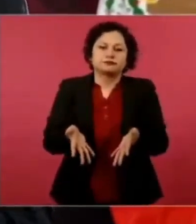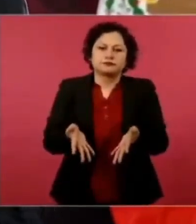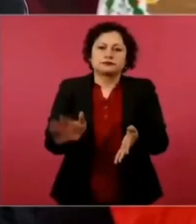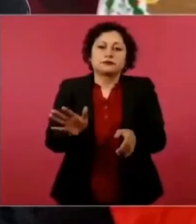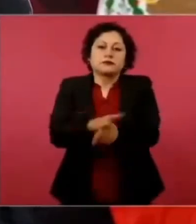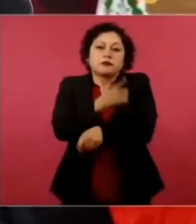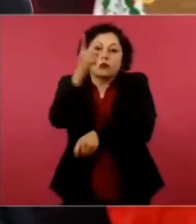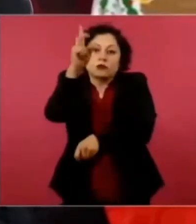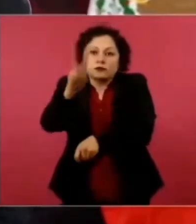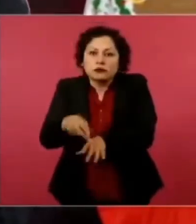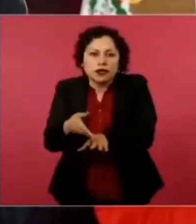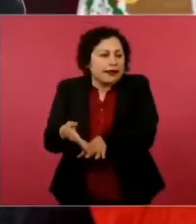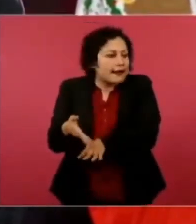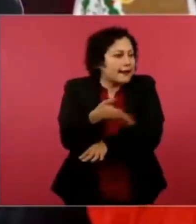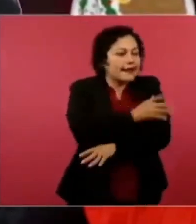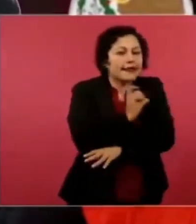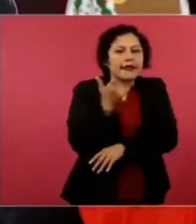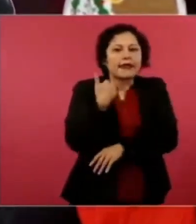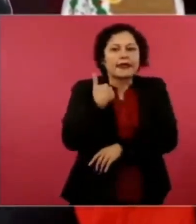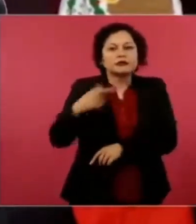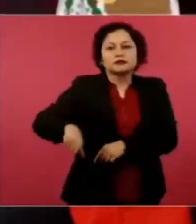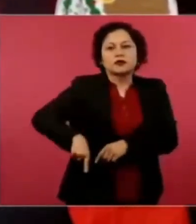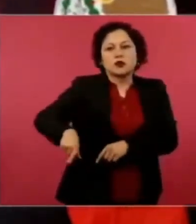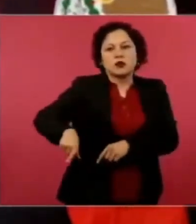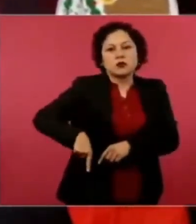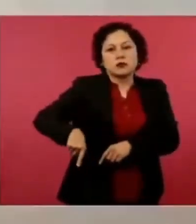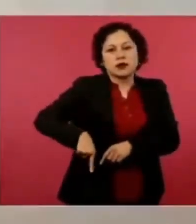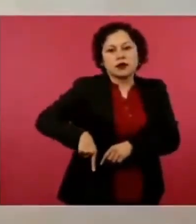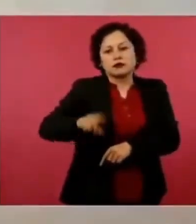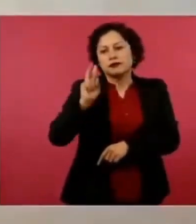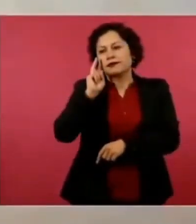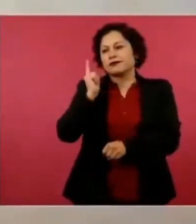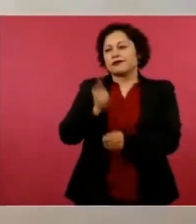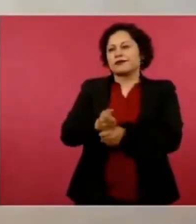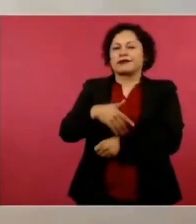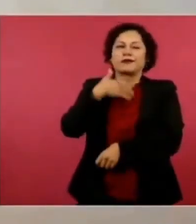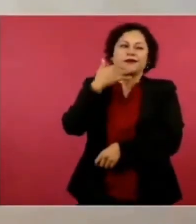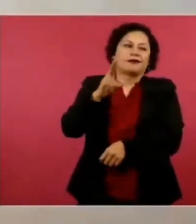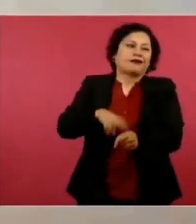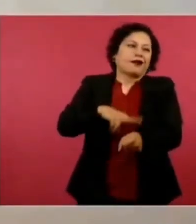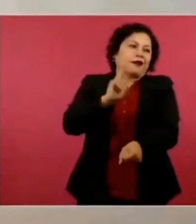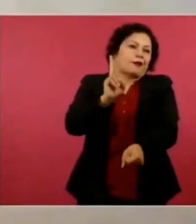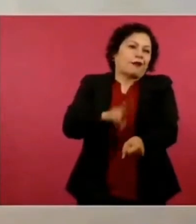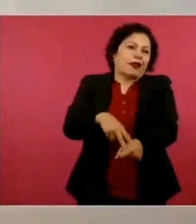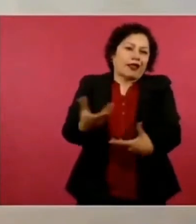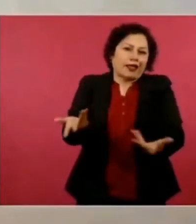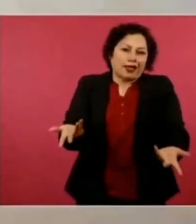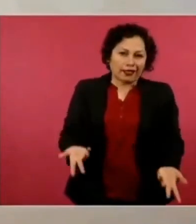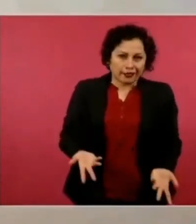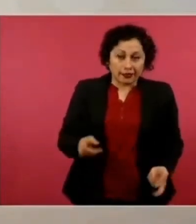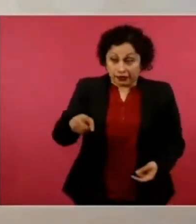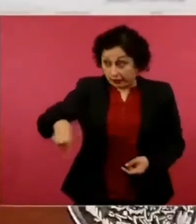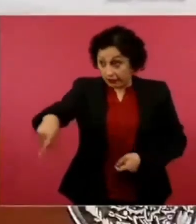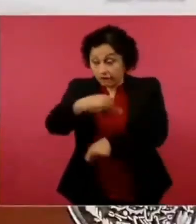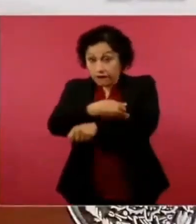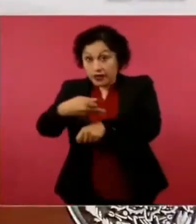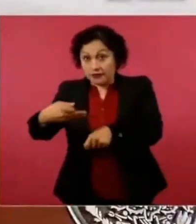Hasta se le recomendaba en algunos casos a los hijos: estudia para que cuando seas